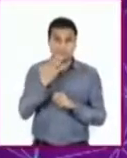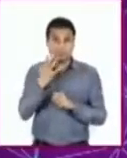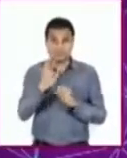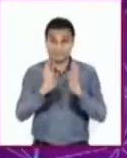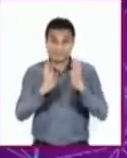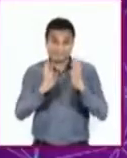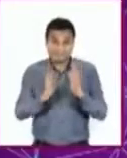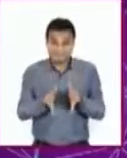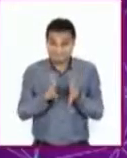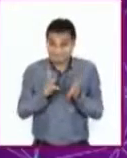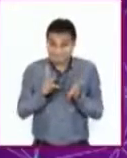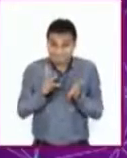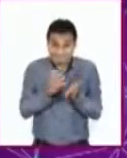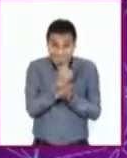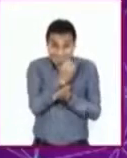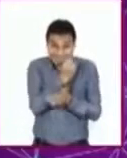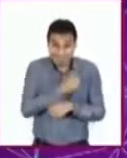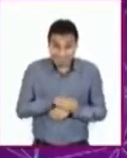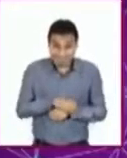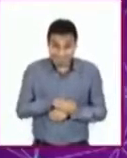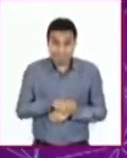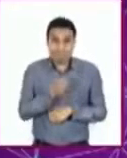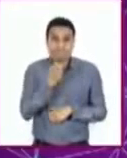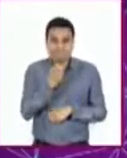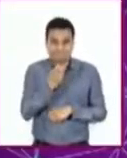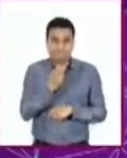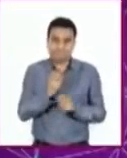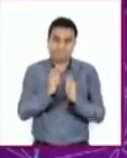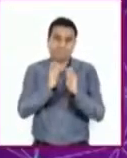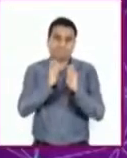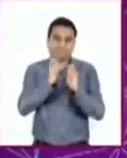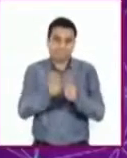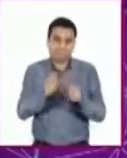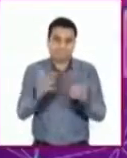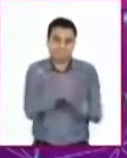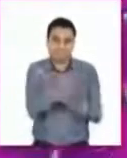que más se aproxime a la zona de anotación, es el ganador.